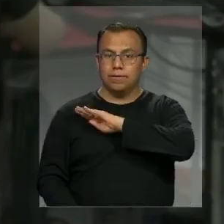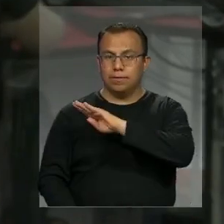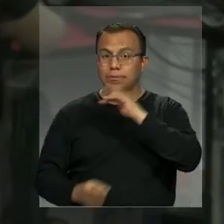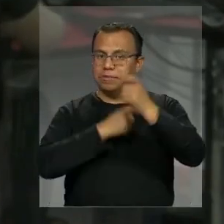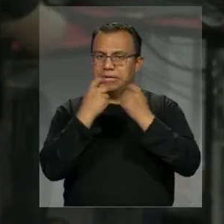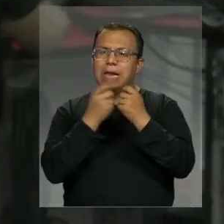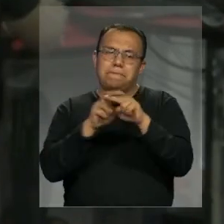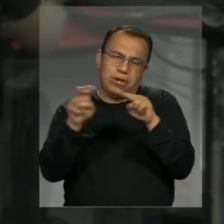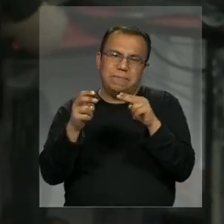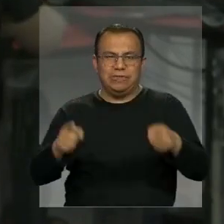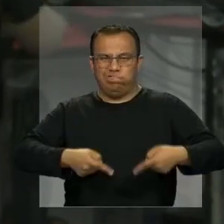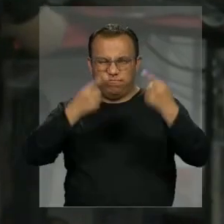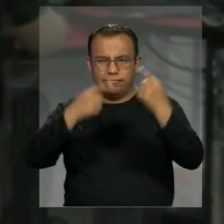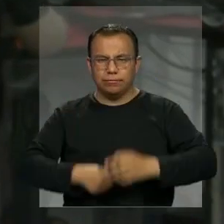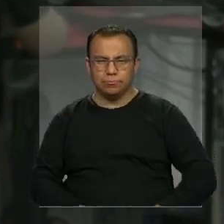por el Metro de Bogotá.